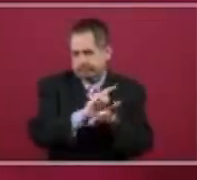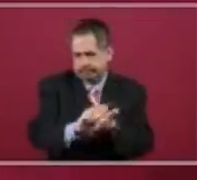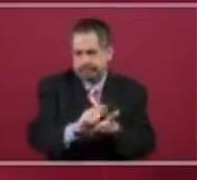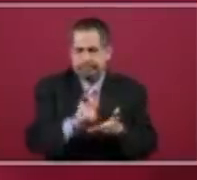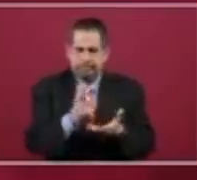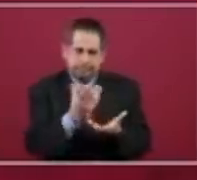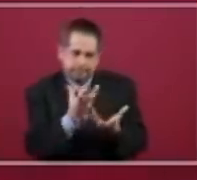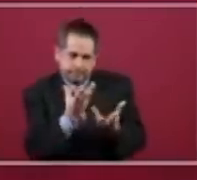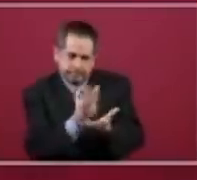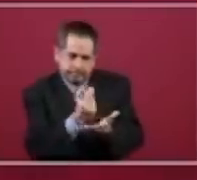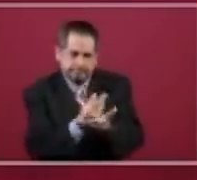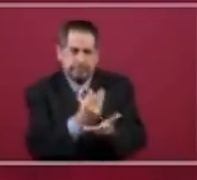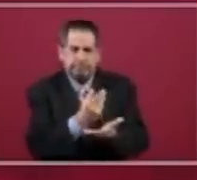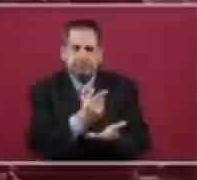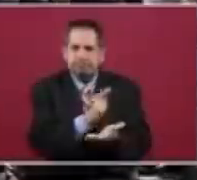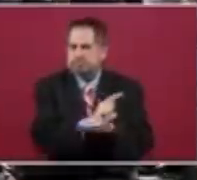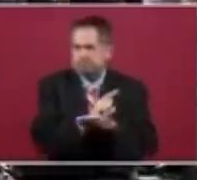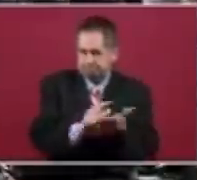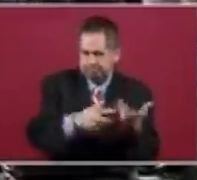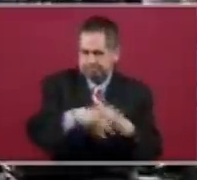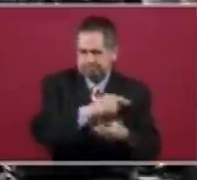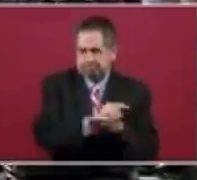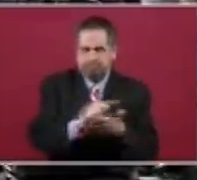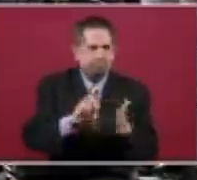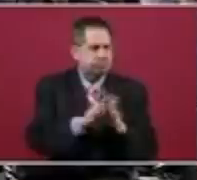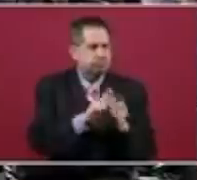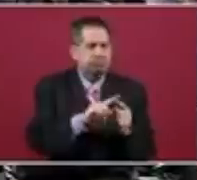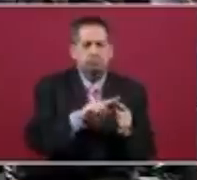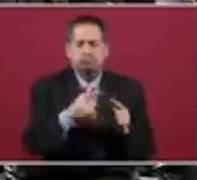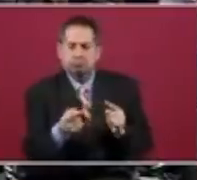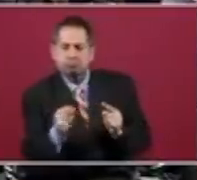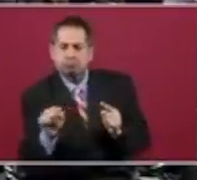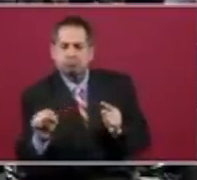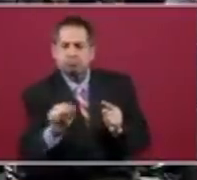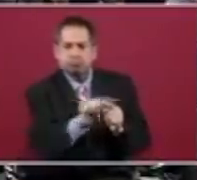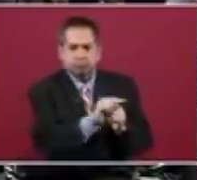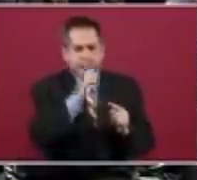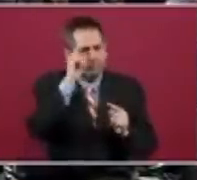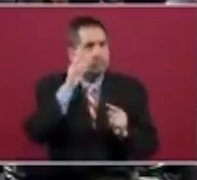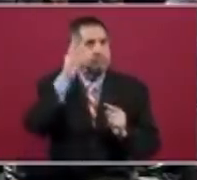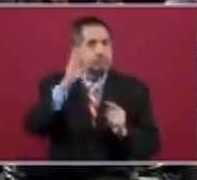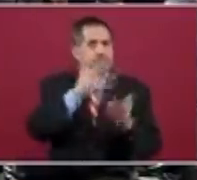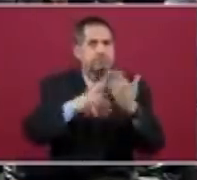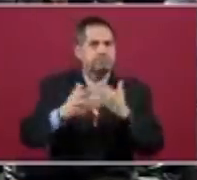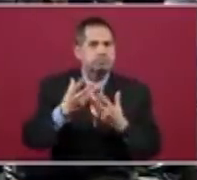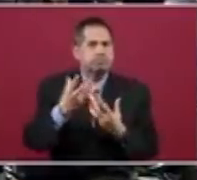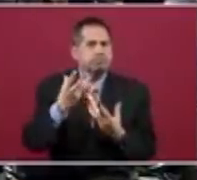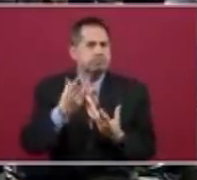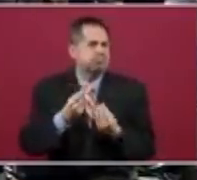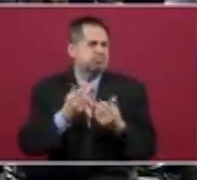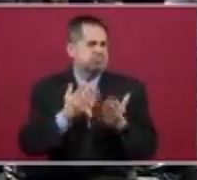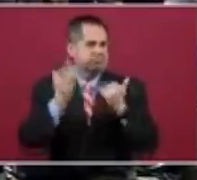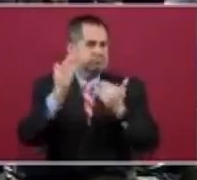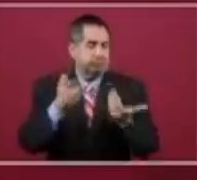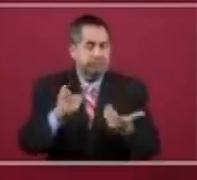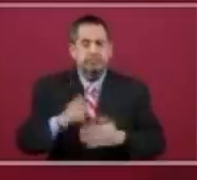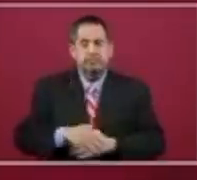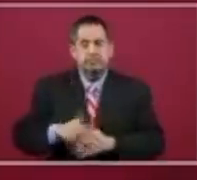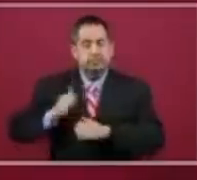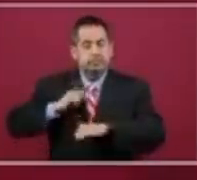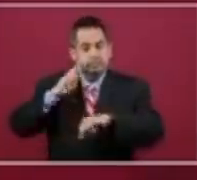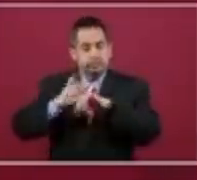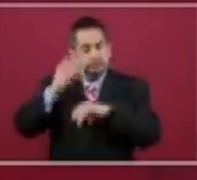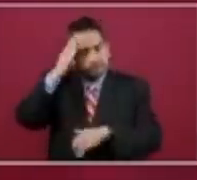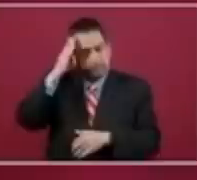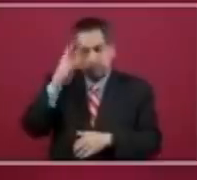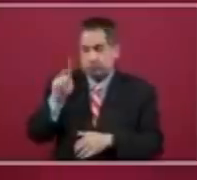saneamiento, y sus interrelaciones con otros objetivos de desarrollo sostenible. Como líder de este grupo, la